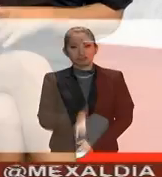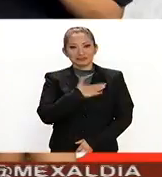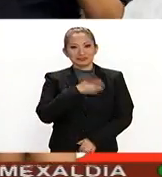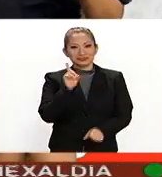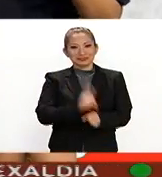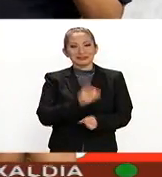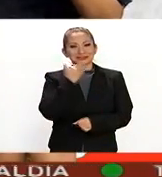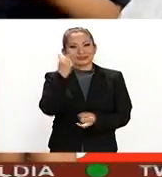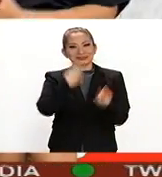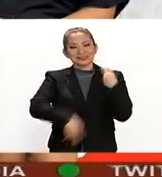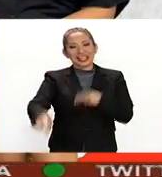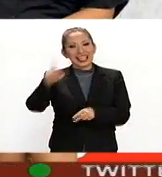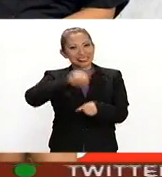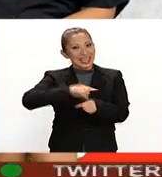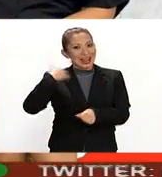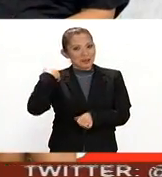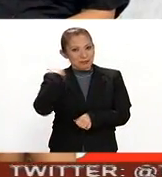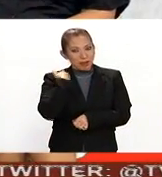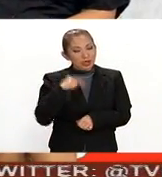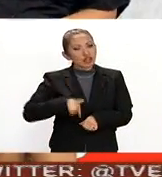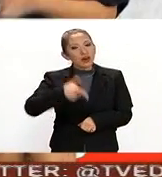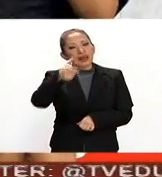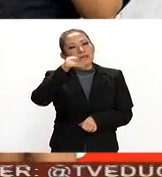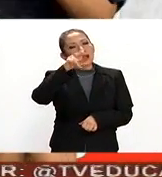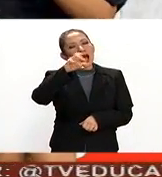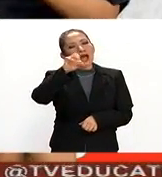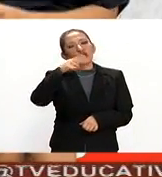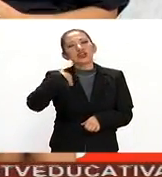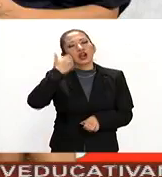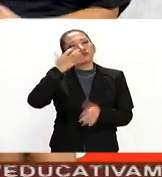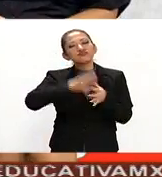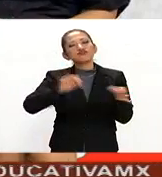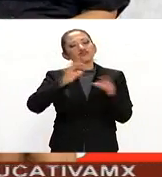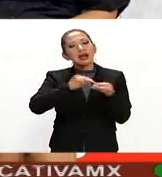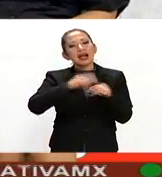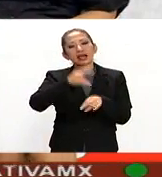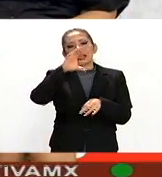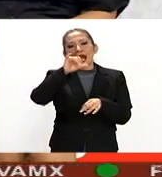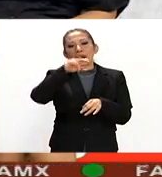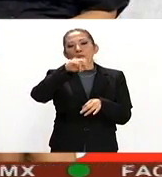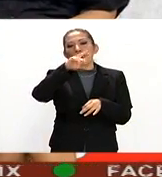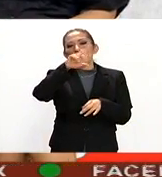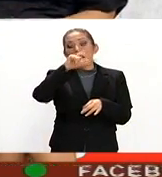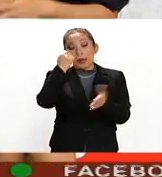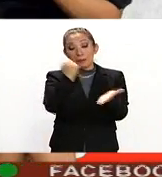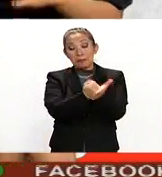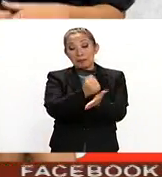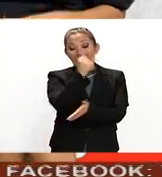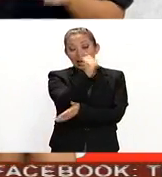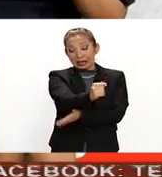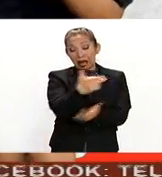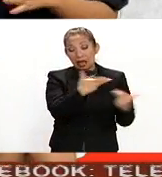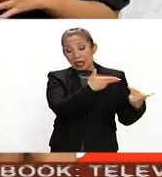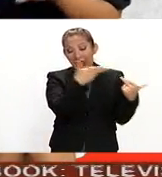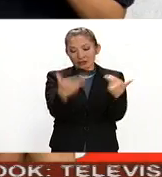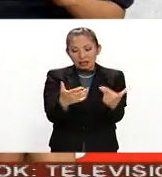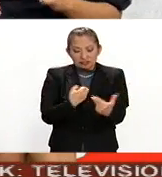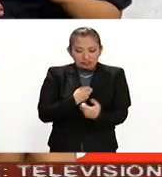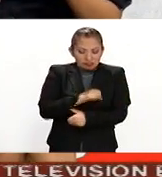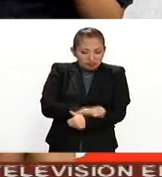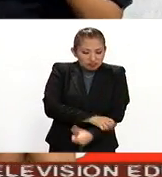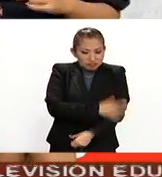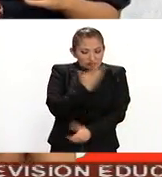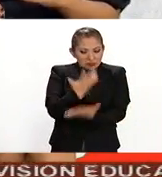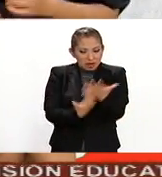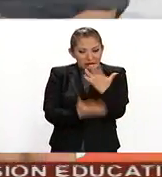Buenos días, bienvenidos al Día con la Moda. Soy Jimena Cardona y hoy quiero hablarles de Camomila, una marca que reúne la herencia y la pasión de